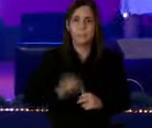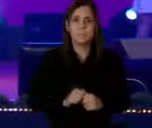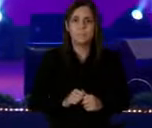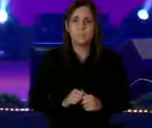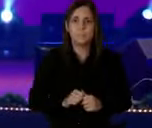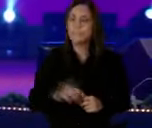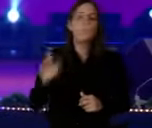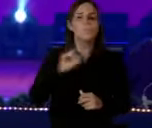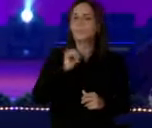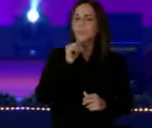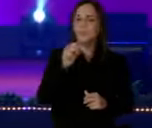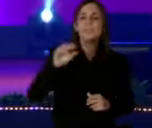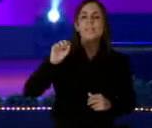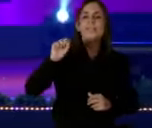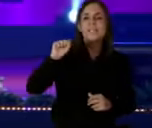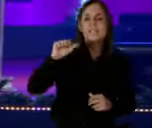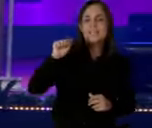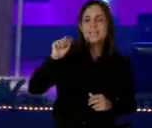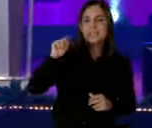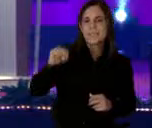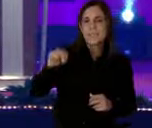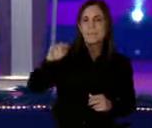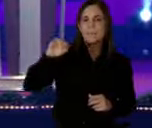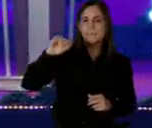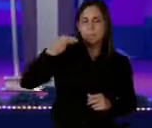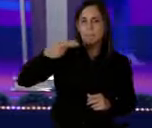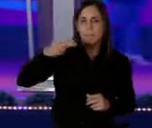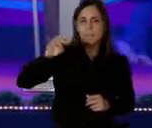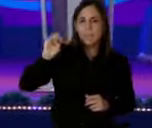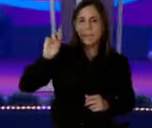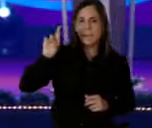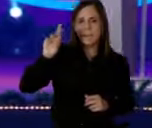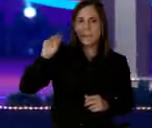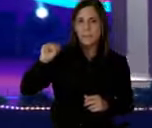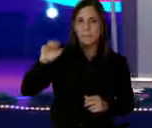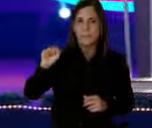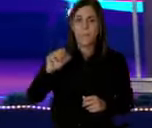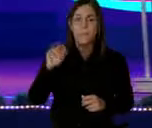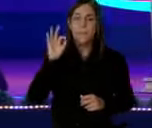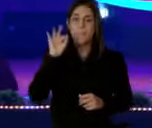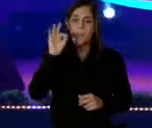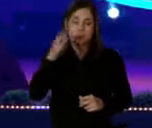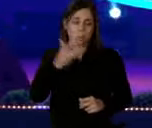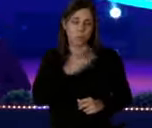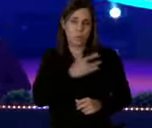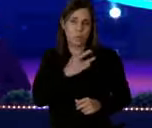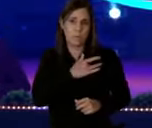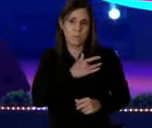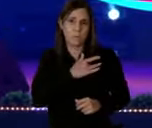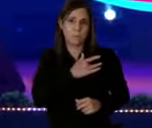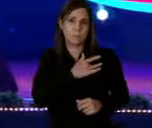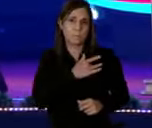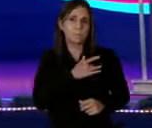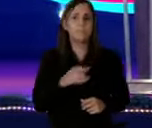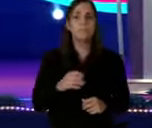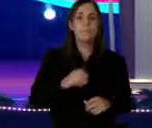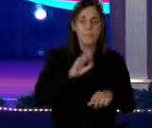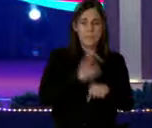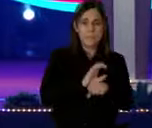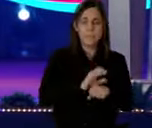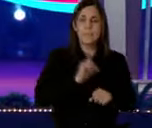Germán es, que está en San Germán. El pastor Gardo está en nuestra iglesia Senda Antigua de Baton Rouge